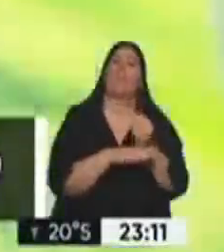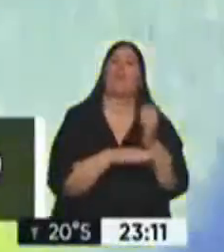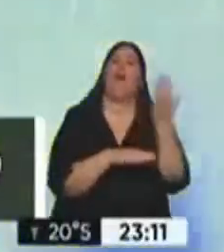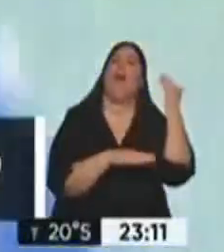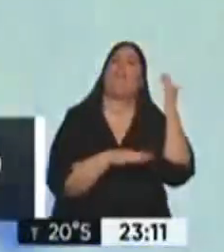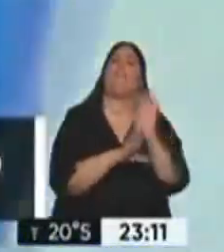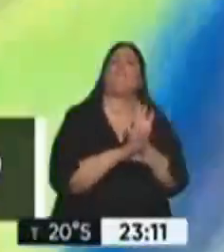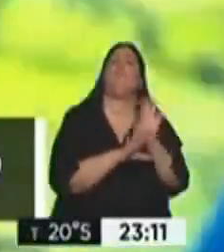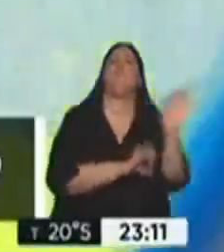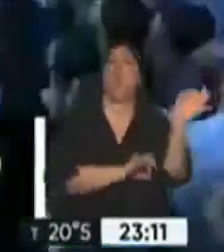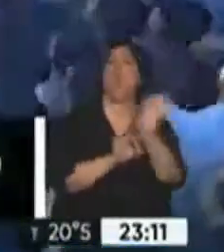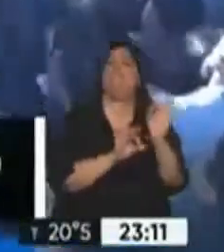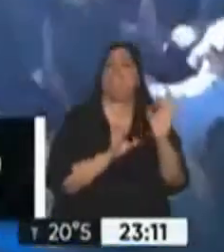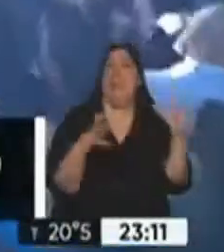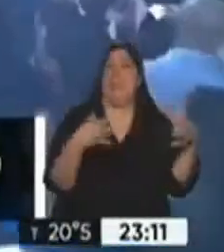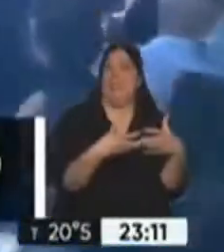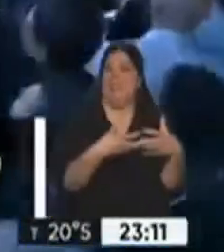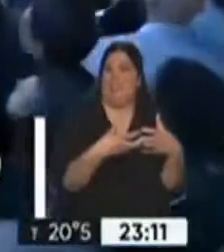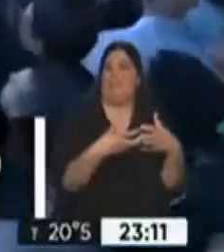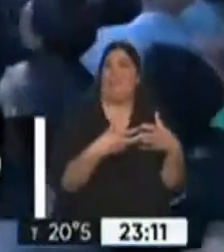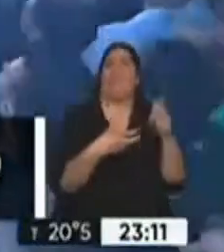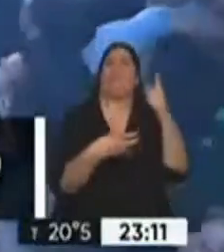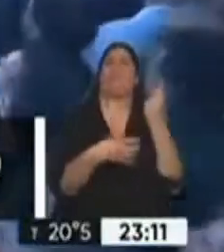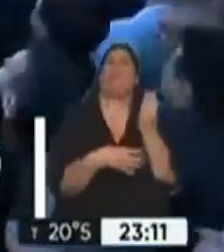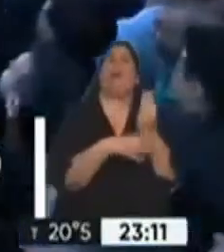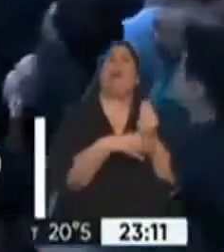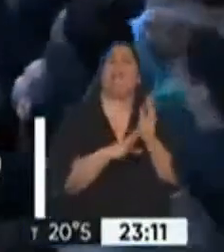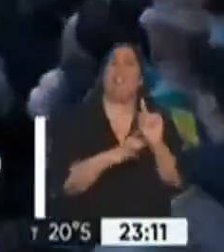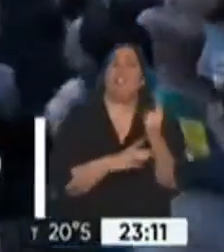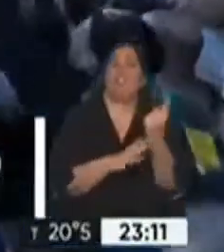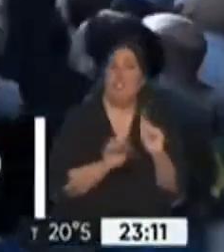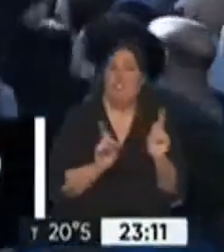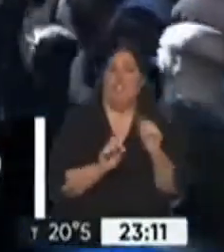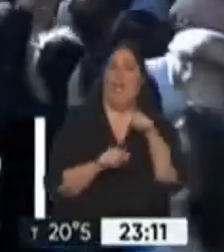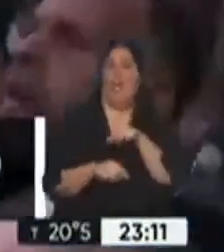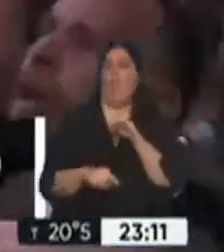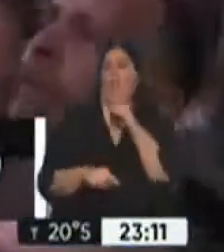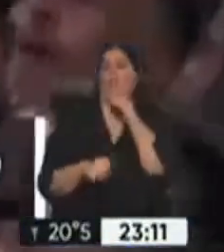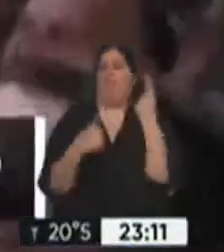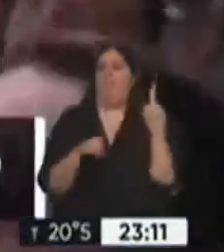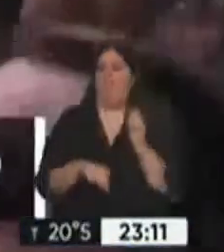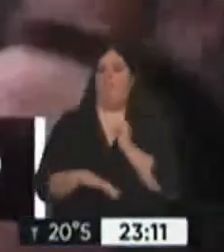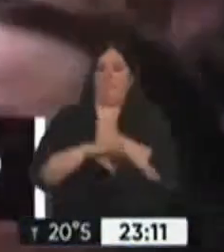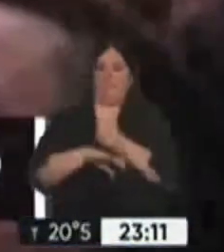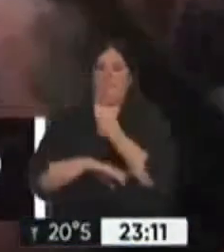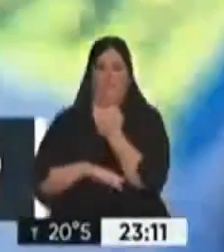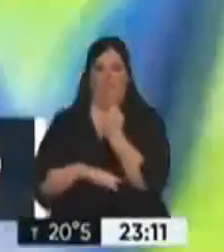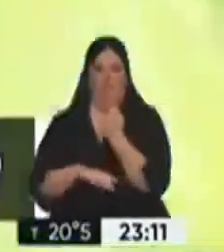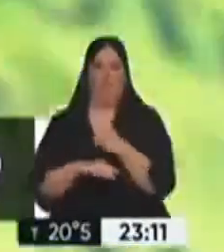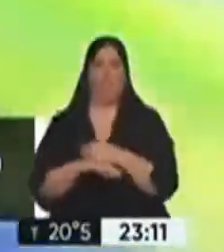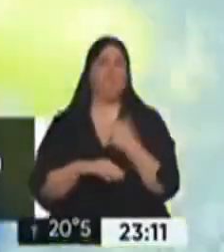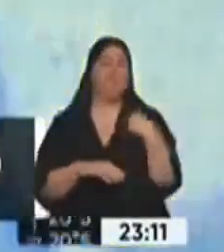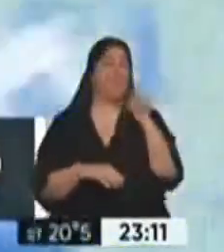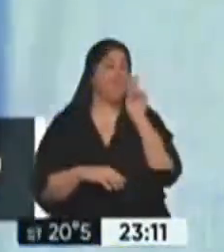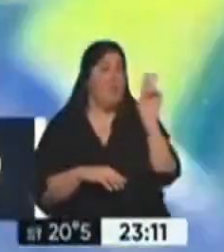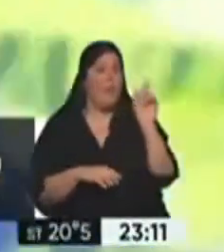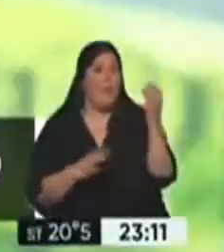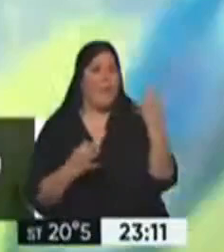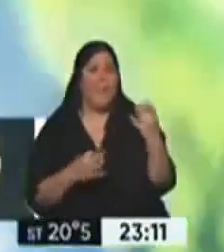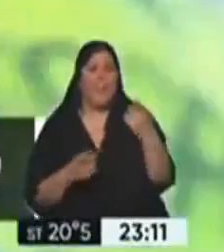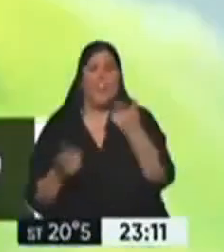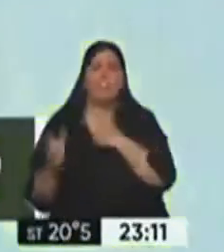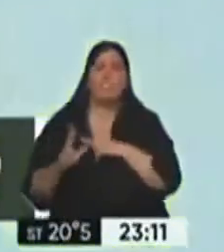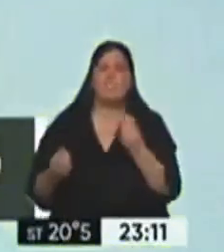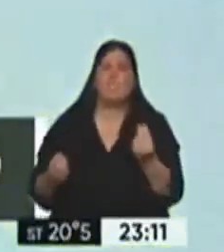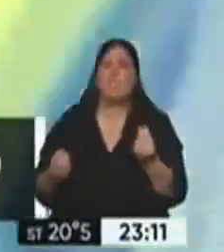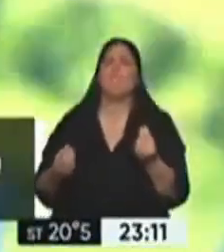distinta, centrándose en la gestión como ministro de Economía y generando encuentros con referentes de la política nacional. Por ejemplo, ayer